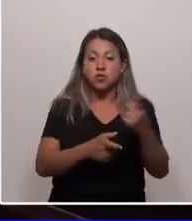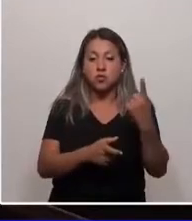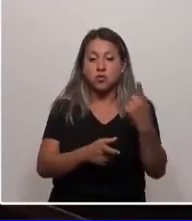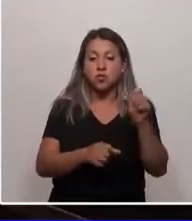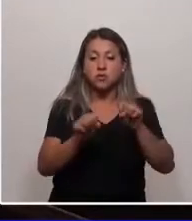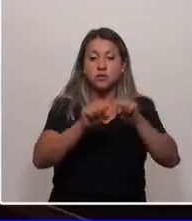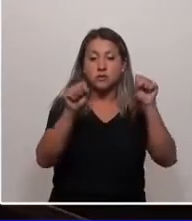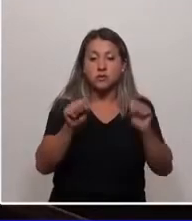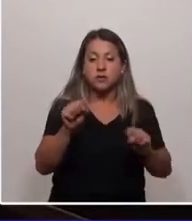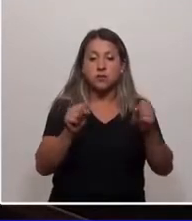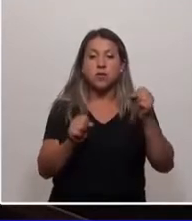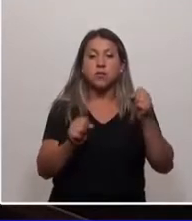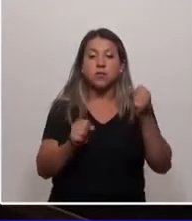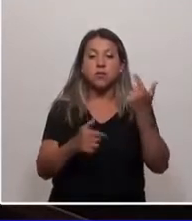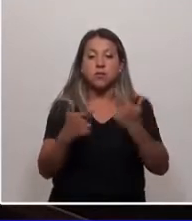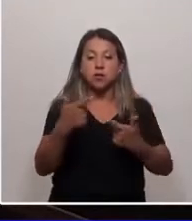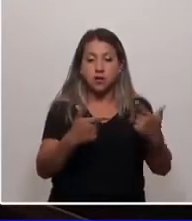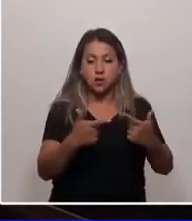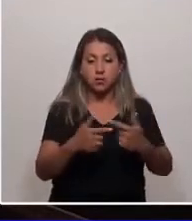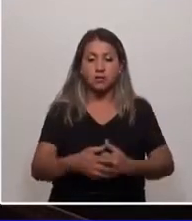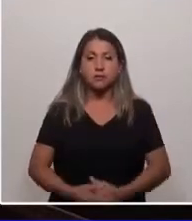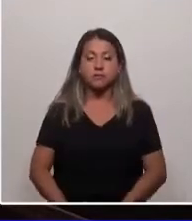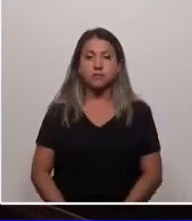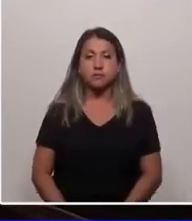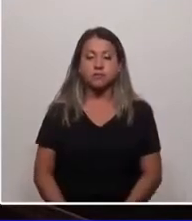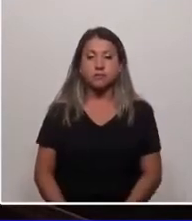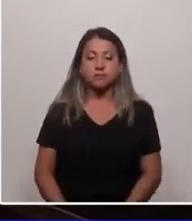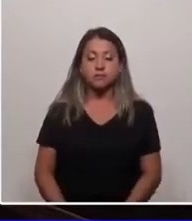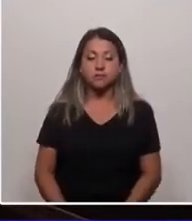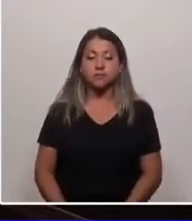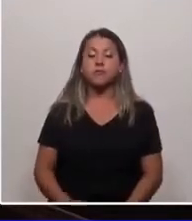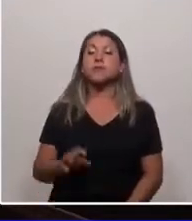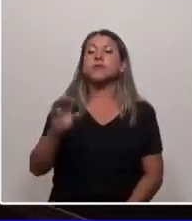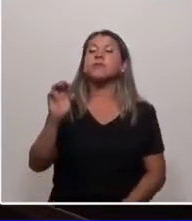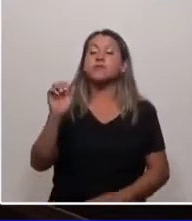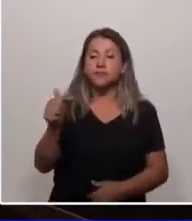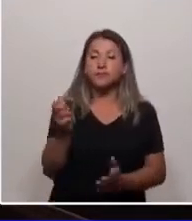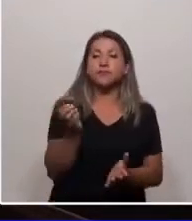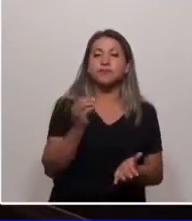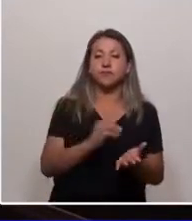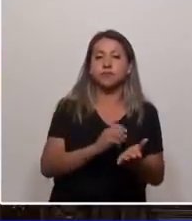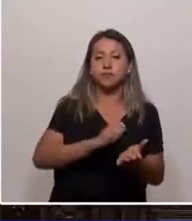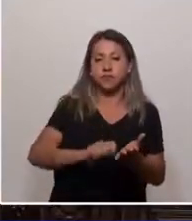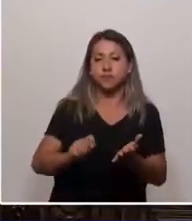para que los constituyentes vuelvan a discutir y presentar una nueva propuesta alternativa.